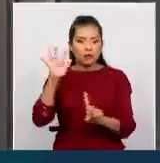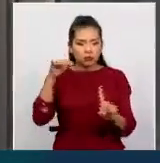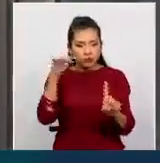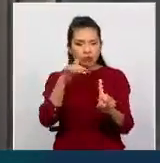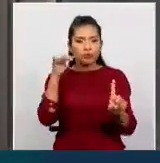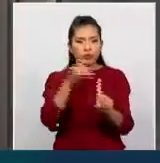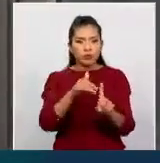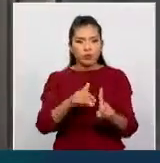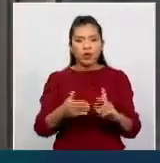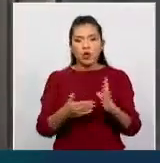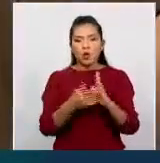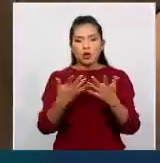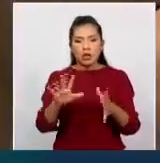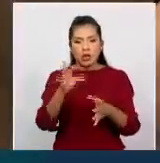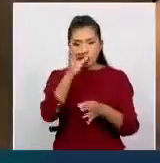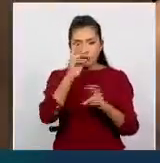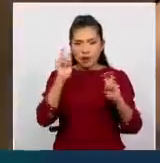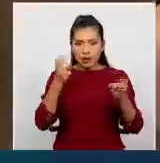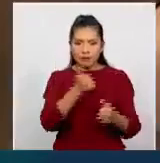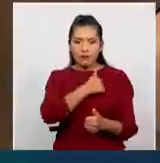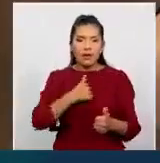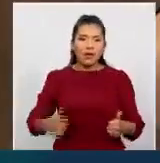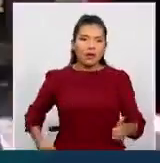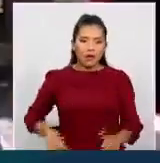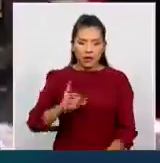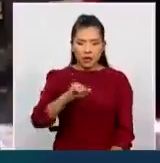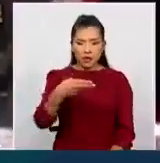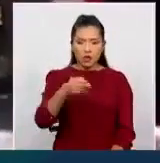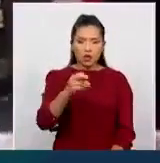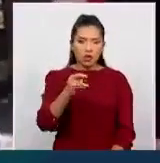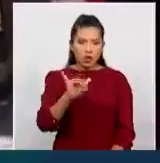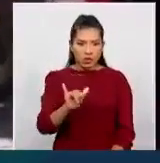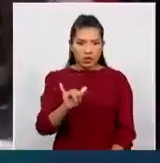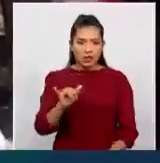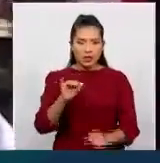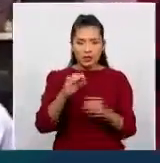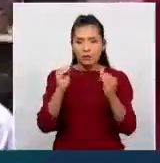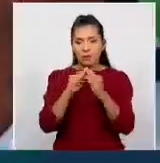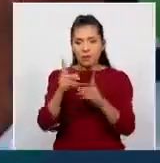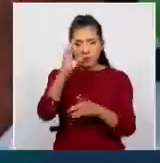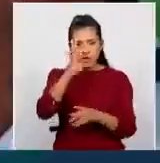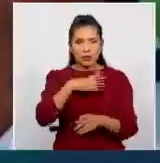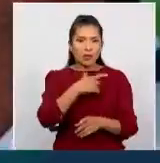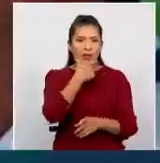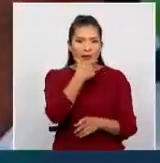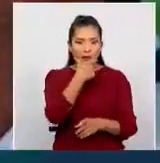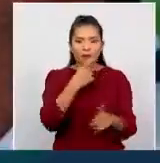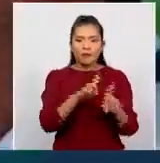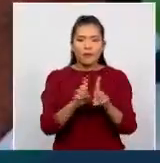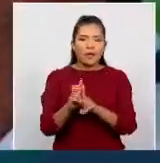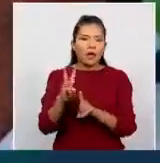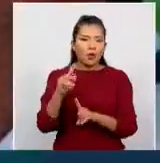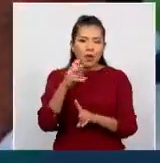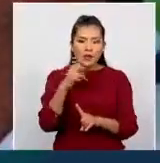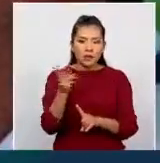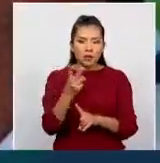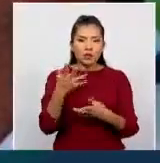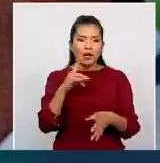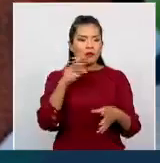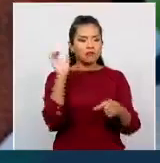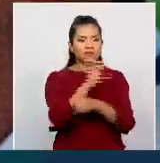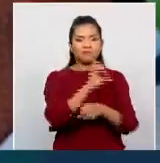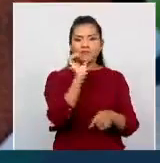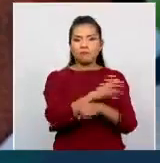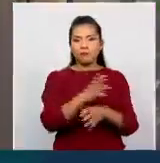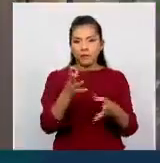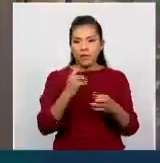manera cobarde al alcalde Johnny Fernández y el señor Camacho y Walter Chávez querer imponer a alguien a la